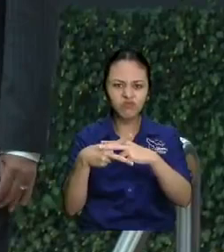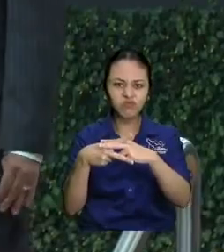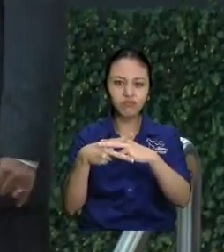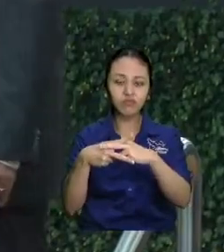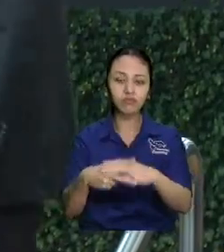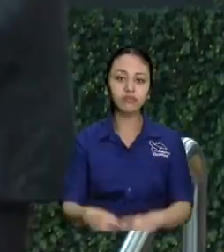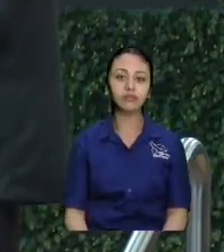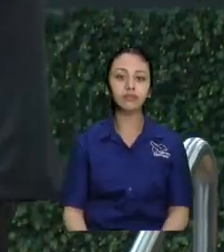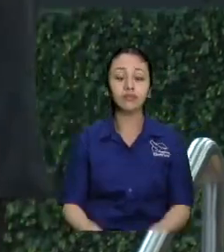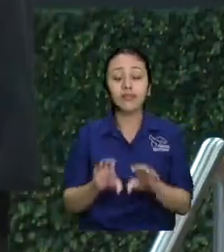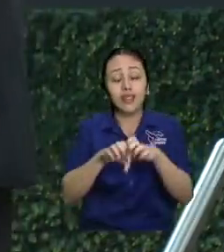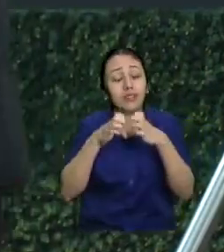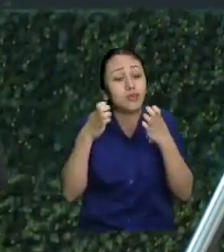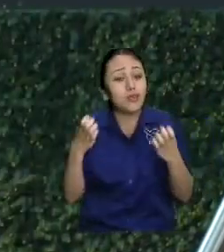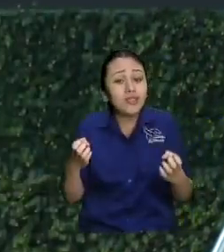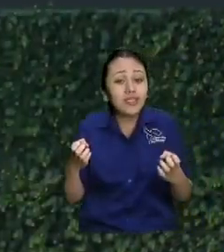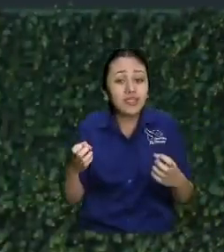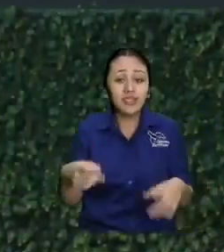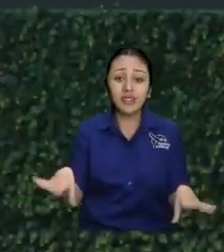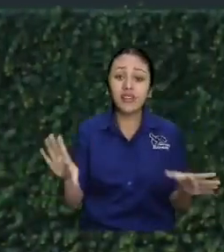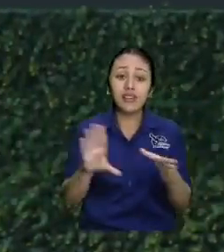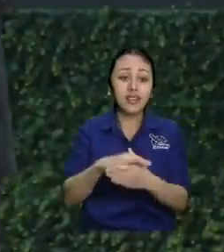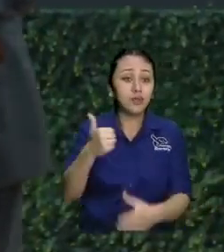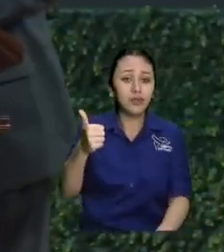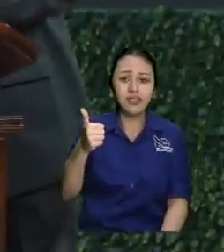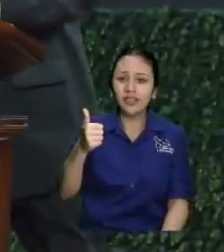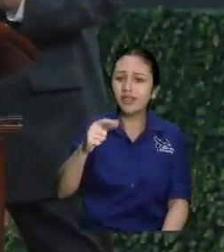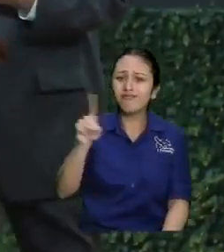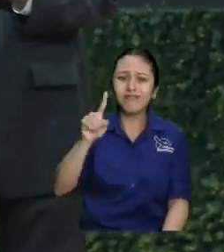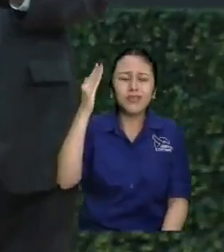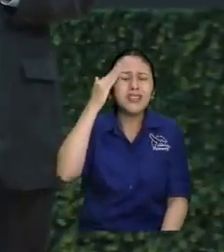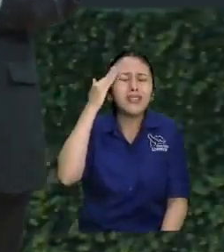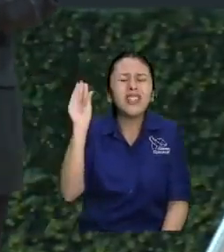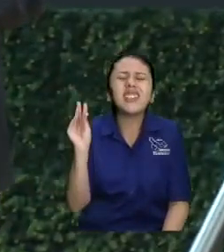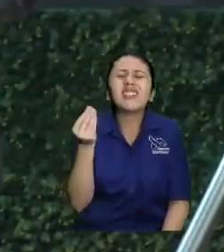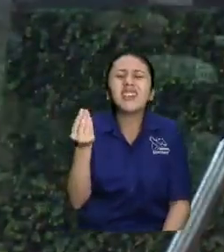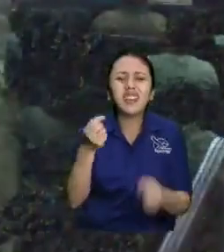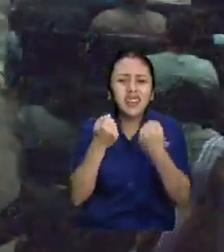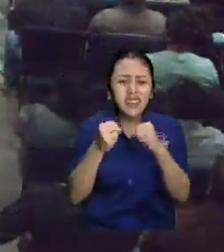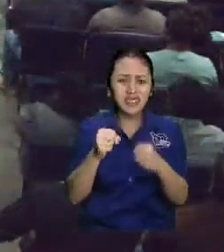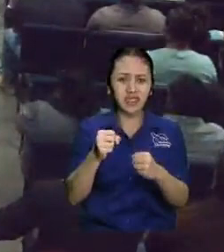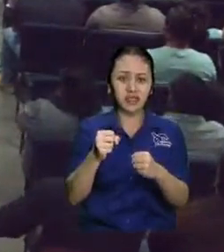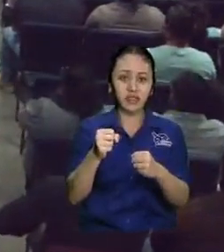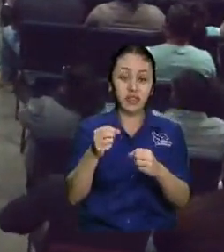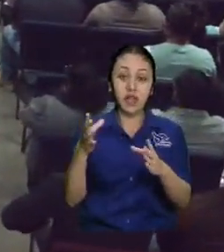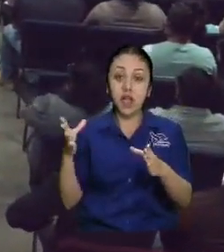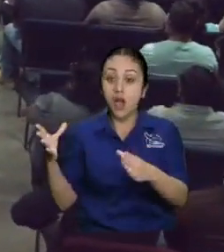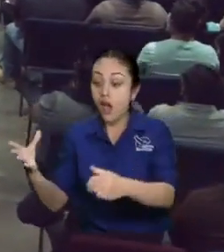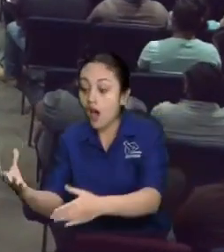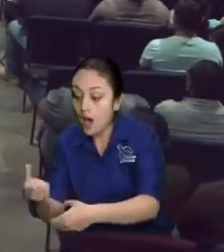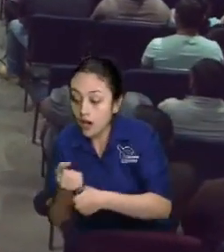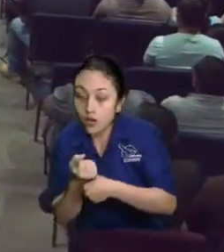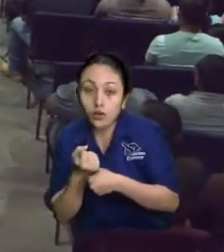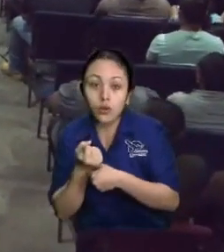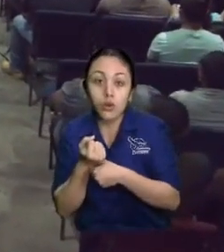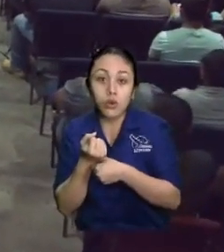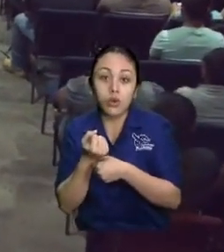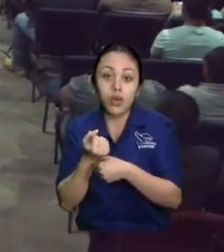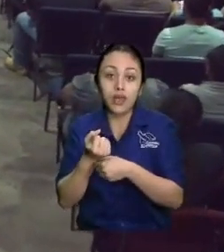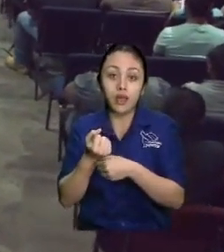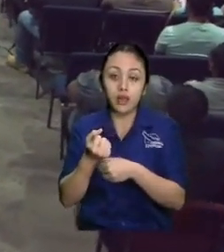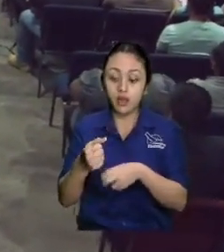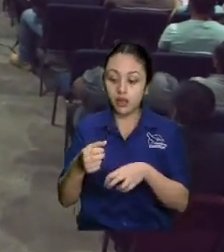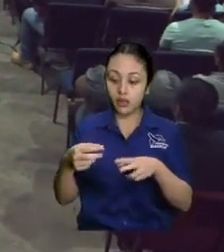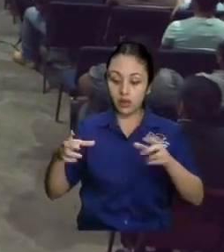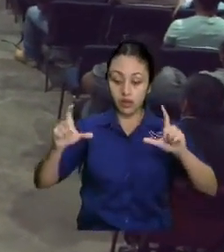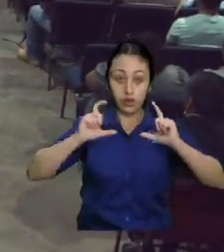Imagínense. Entonces ella no hallaba qué hacer y agarró el cadáver y se lo llevó. Ella se lo llevó y habían campañas